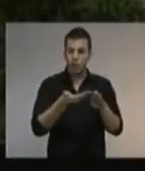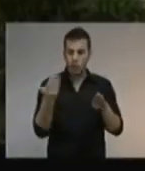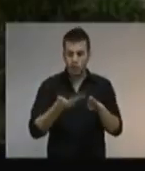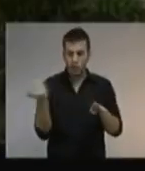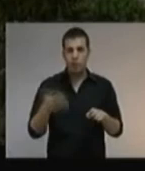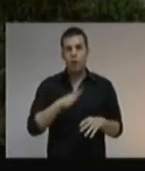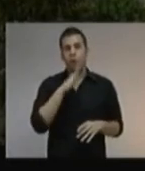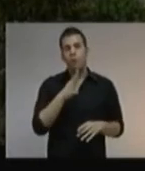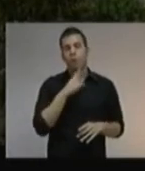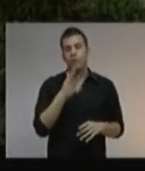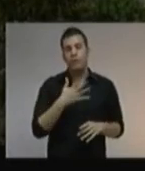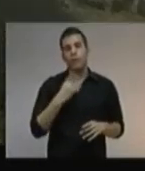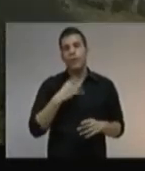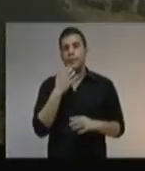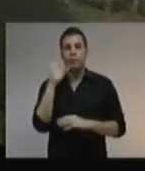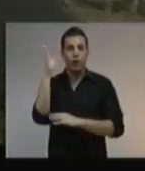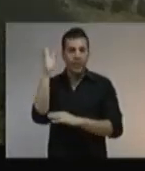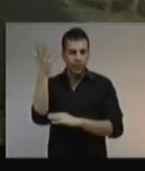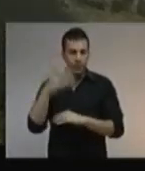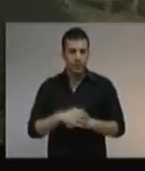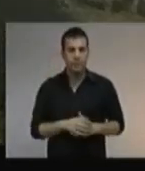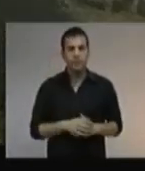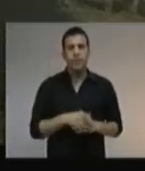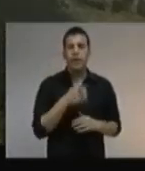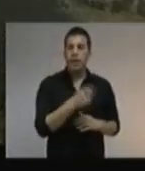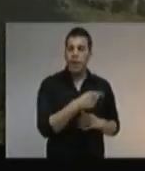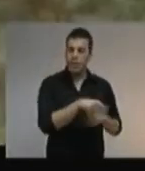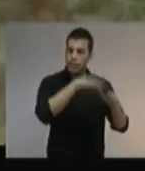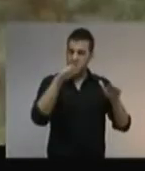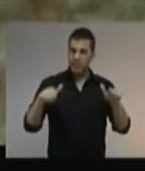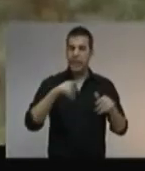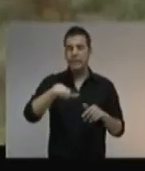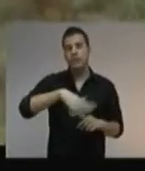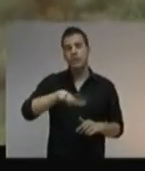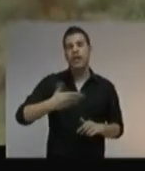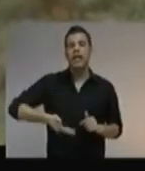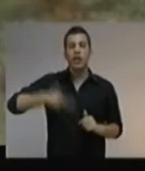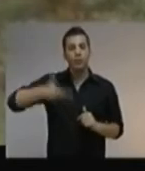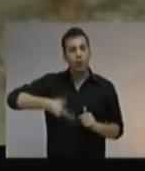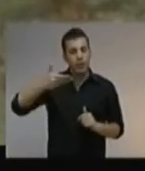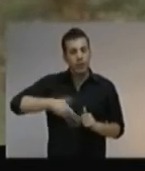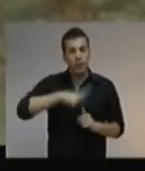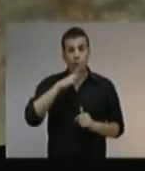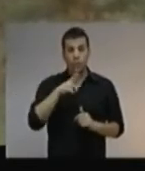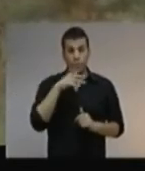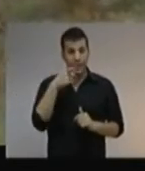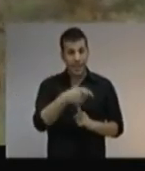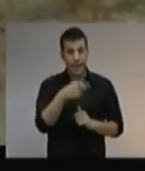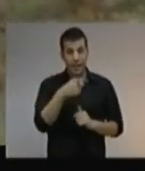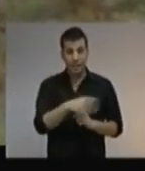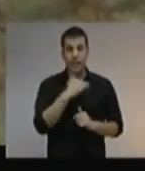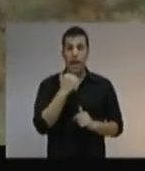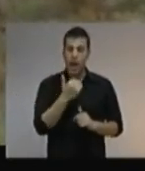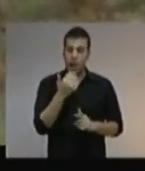distintas influencias del clima. Además del singular y hermoso paisaje que nos rodea, este lugar es importante porque aquí ocurrió un importante hecho